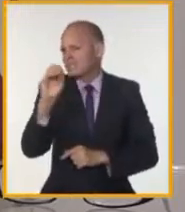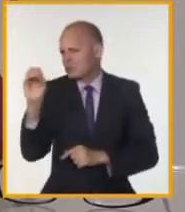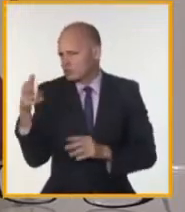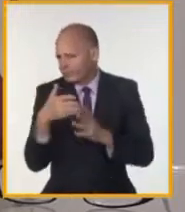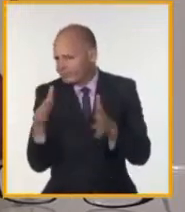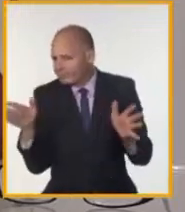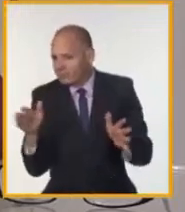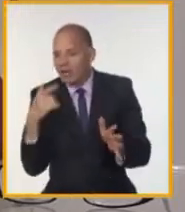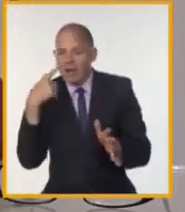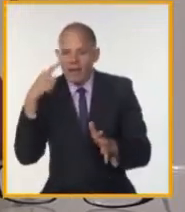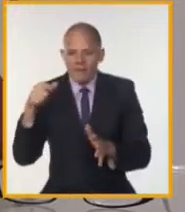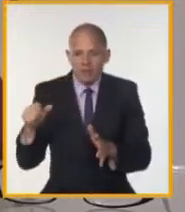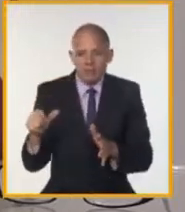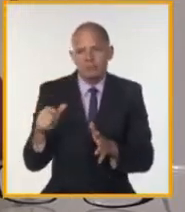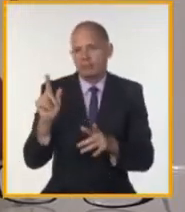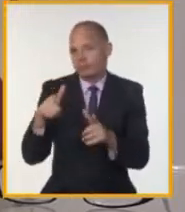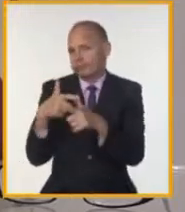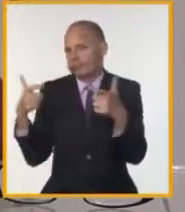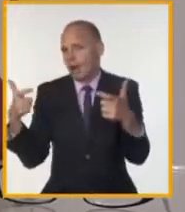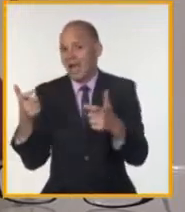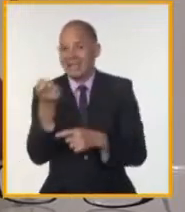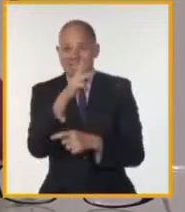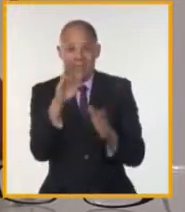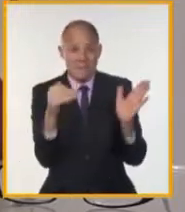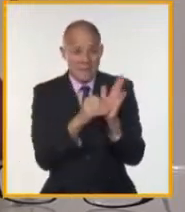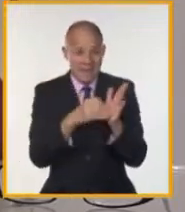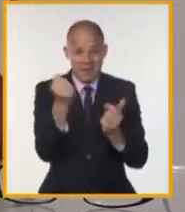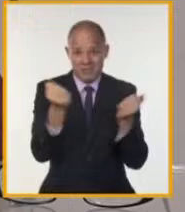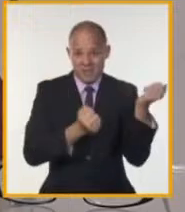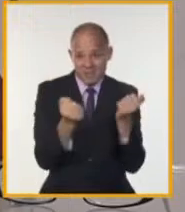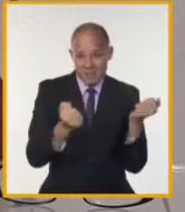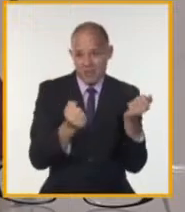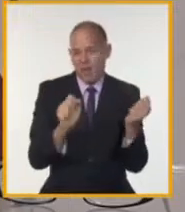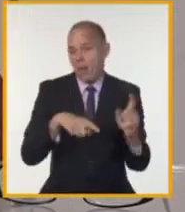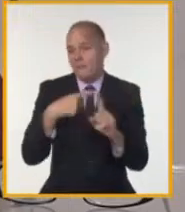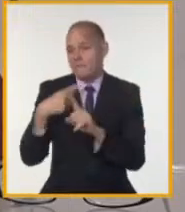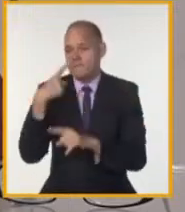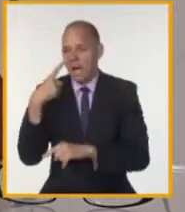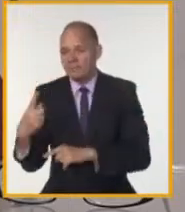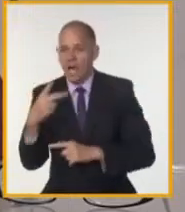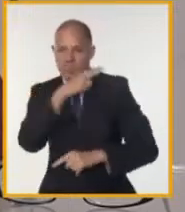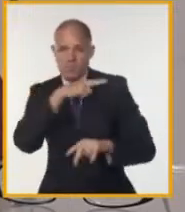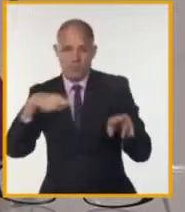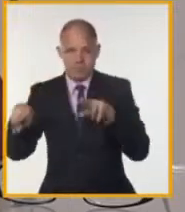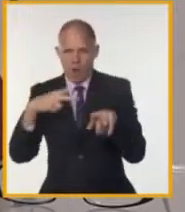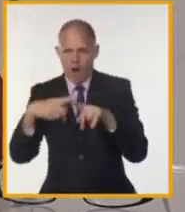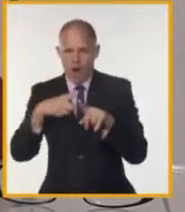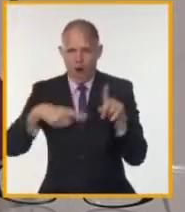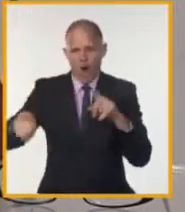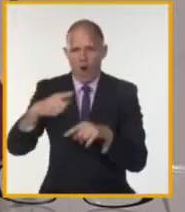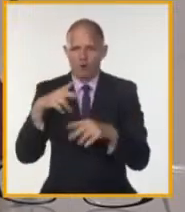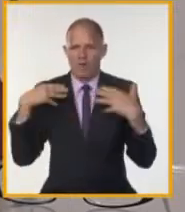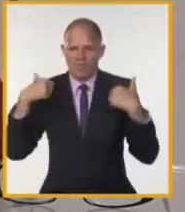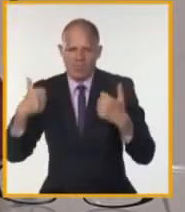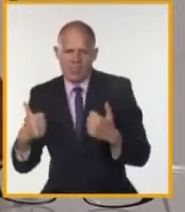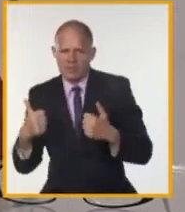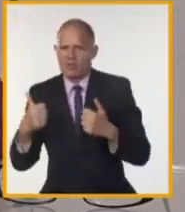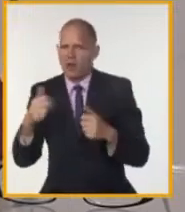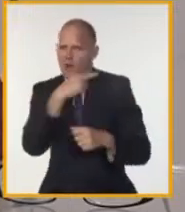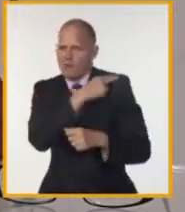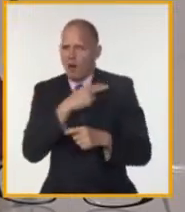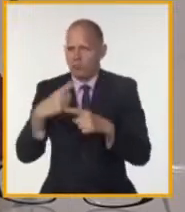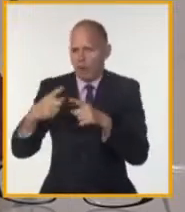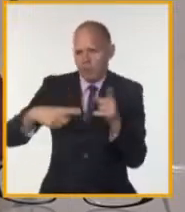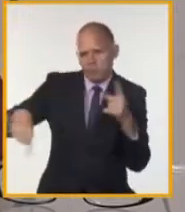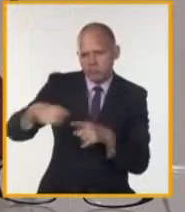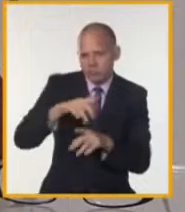13.000 choferes, un promedio de un trabajador administrativo por 12 carros, que es algo que siempre estamos contemplando nosotros en